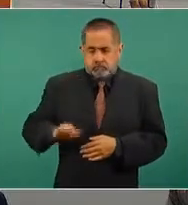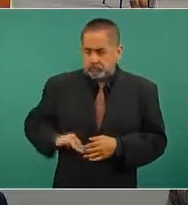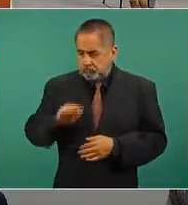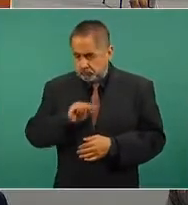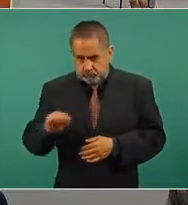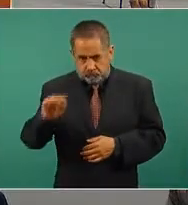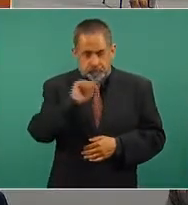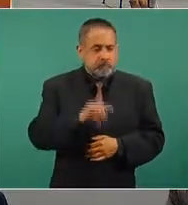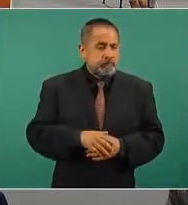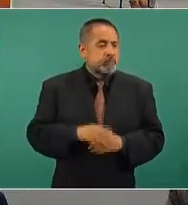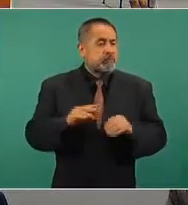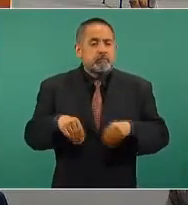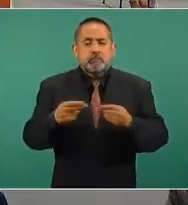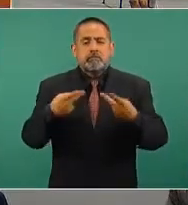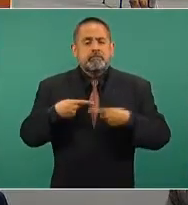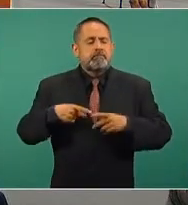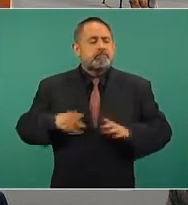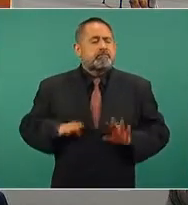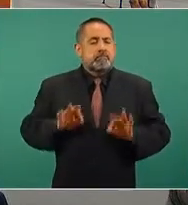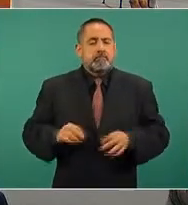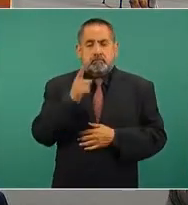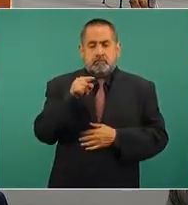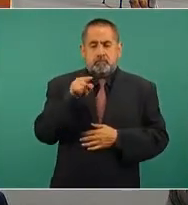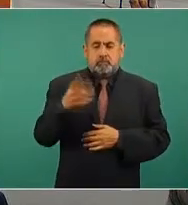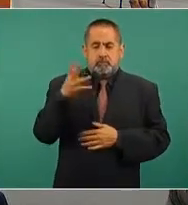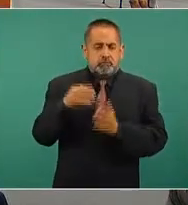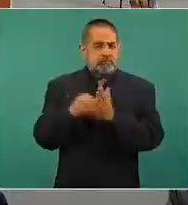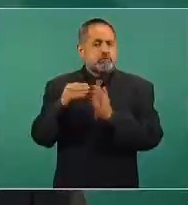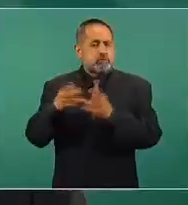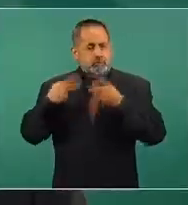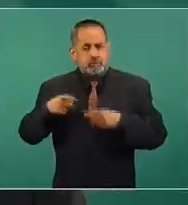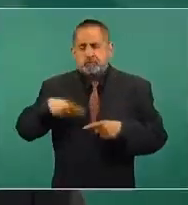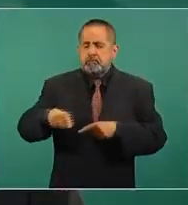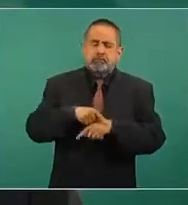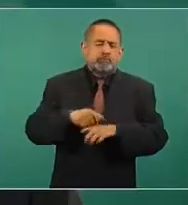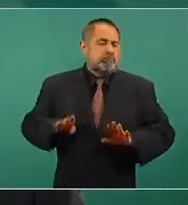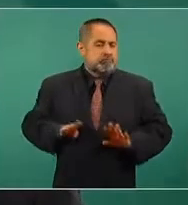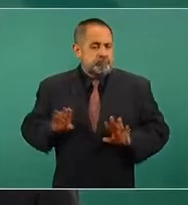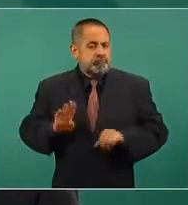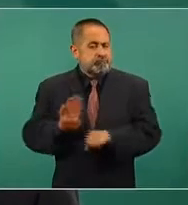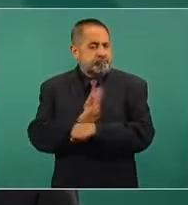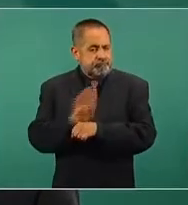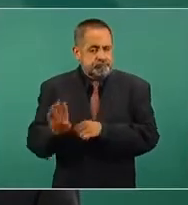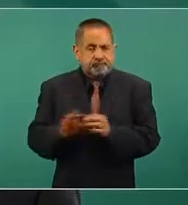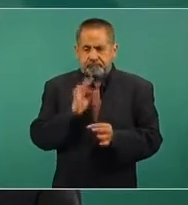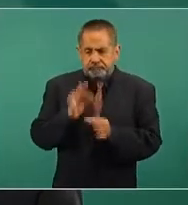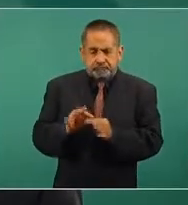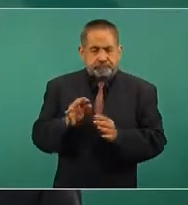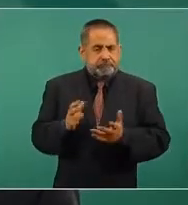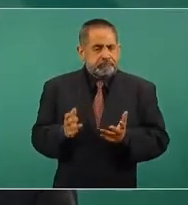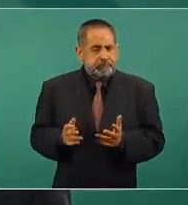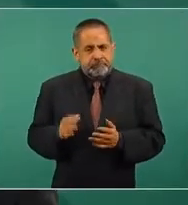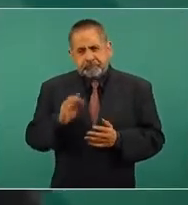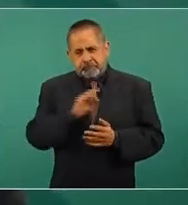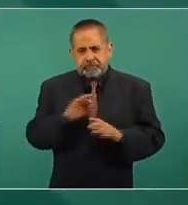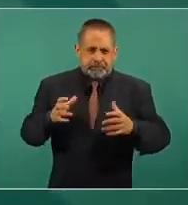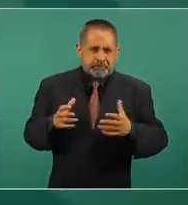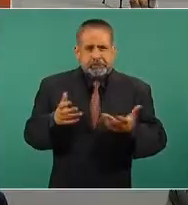una población beneficiada de 1.4 millones de pobladores con los mismos radios de influencia. Estamos hablando